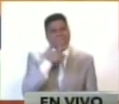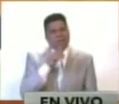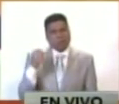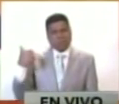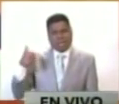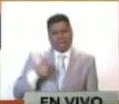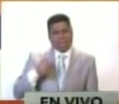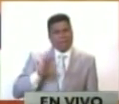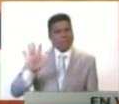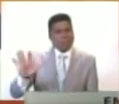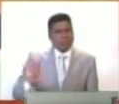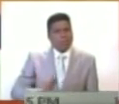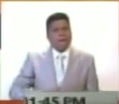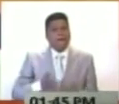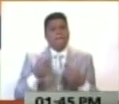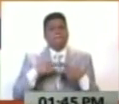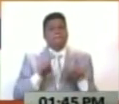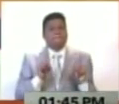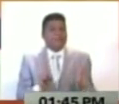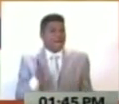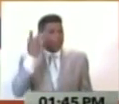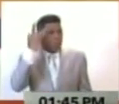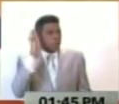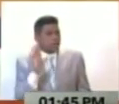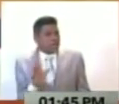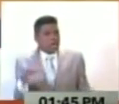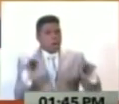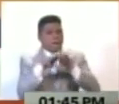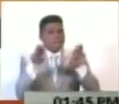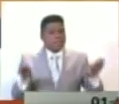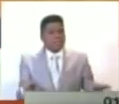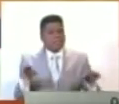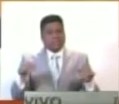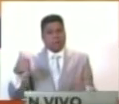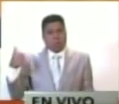esta divergencia a lo interno de la mesa de la unidad